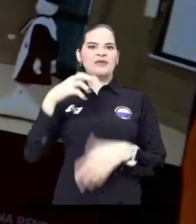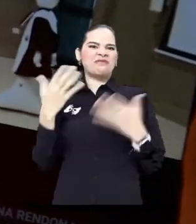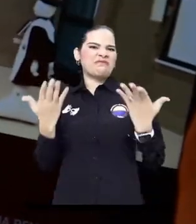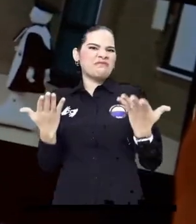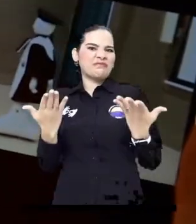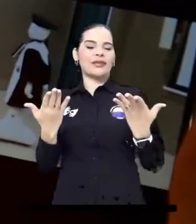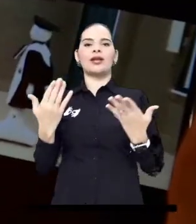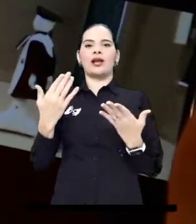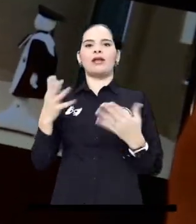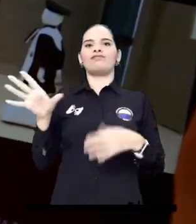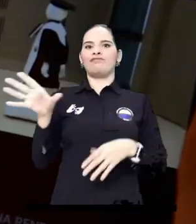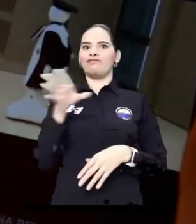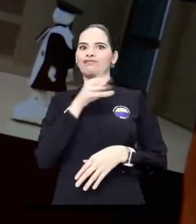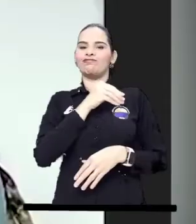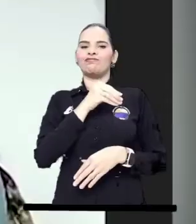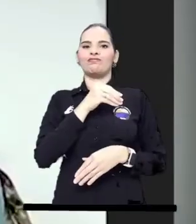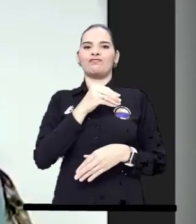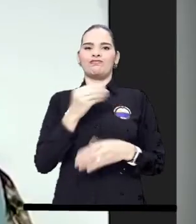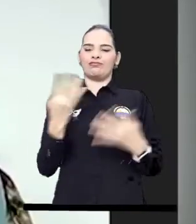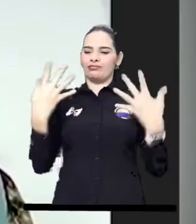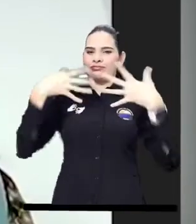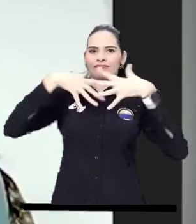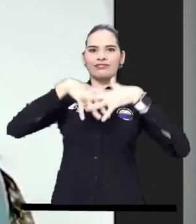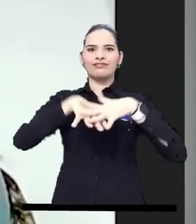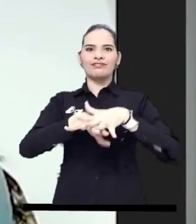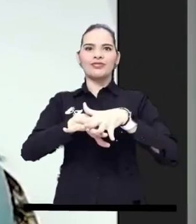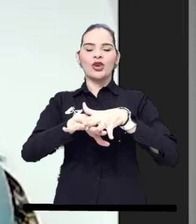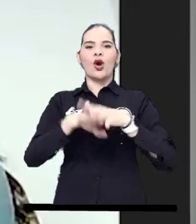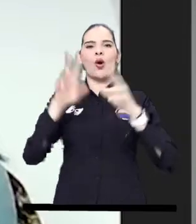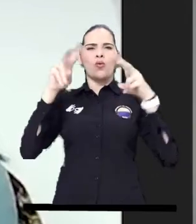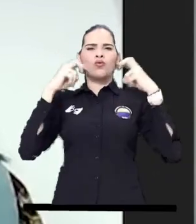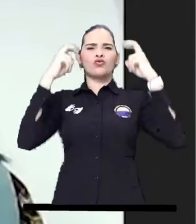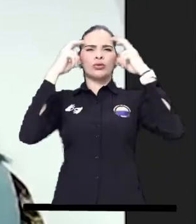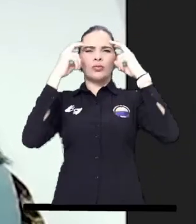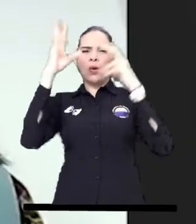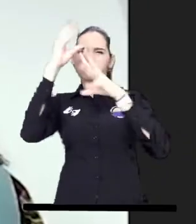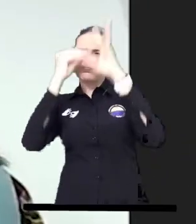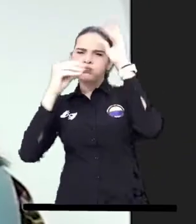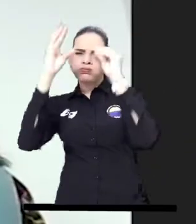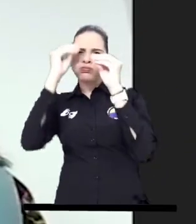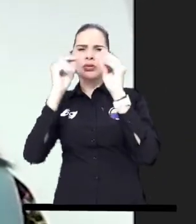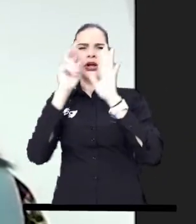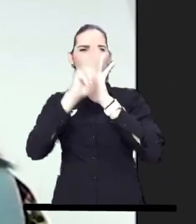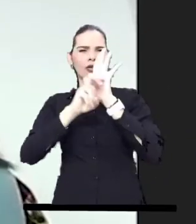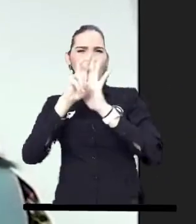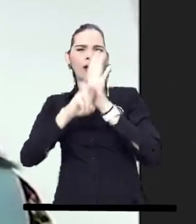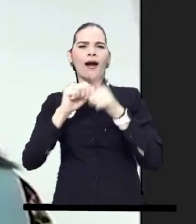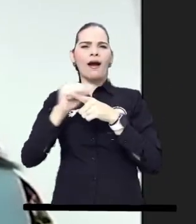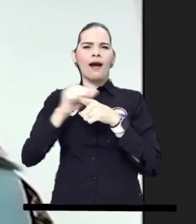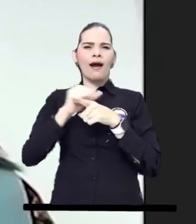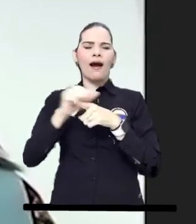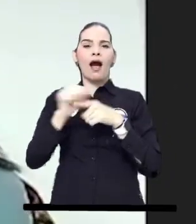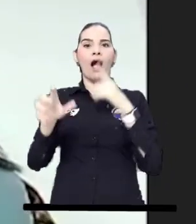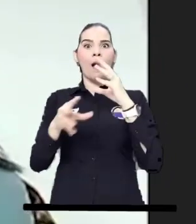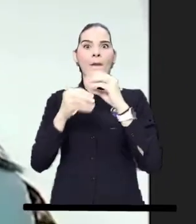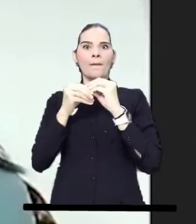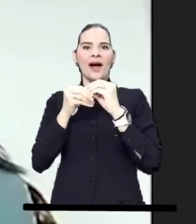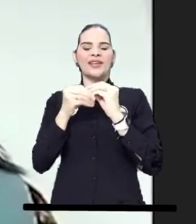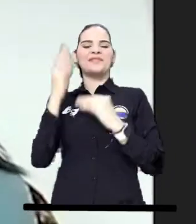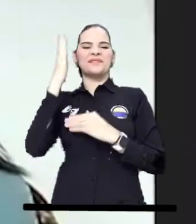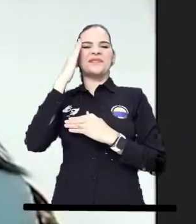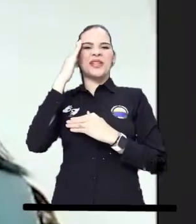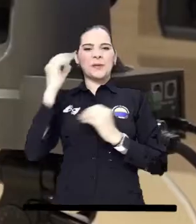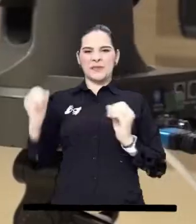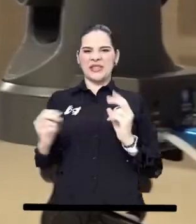Ello implica la articulación no solo de conocimientos que adquirimos a través de la práctica y la teoría, sino que tengamos presentes